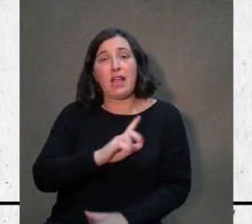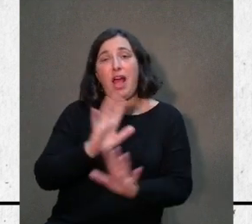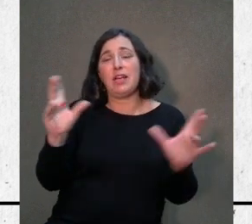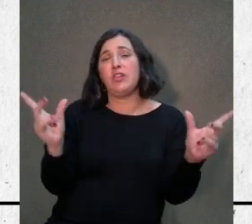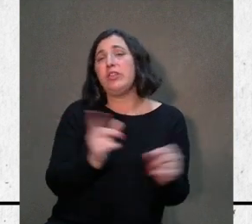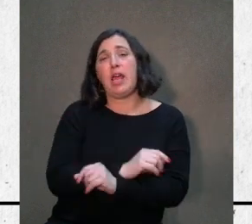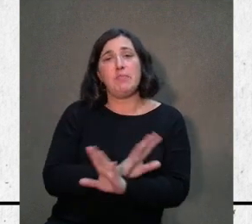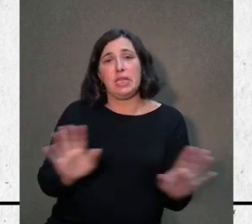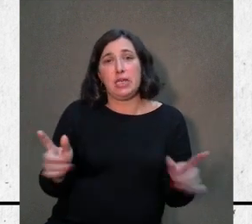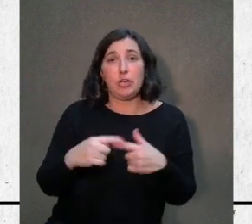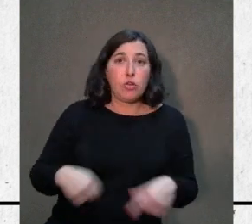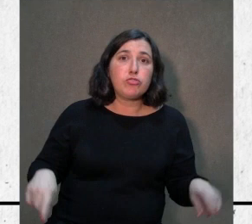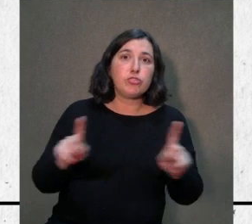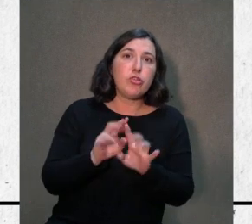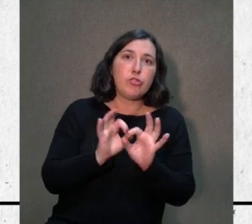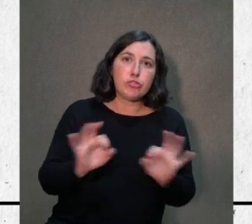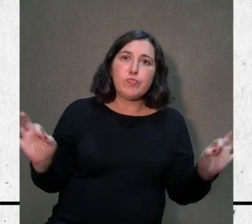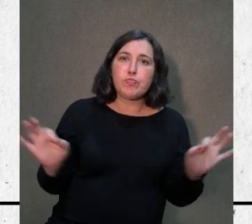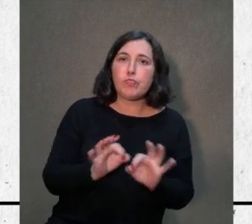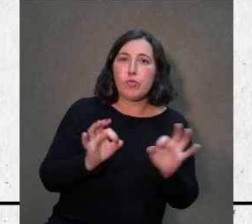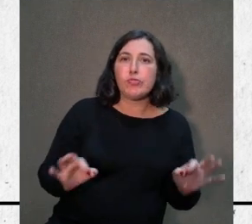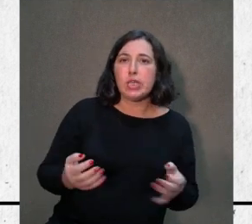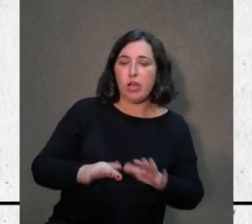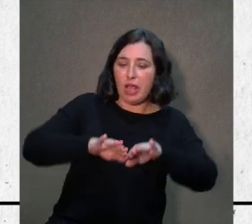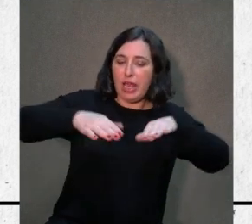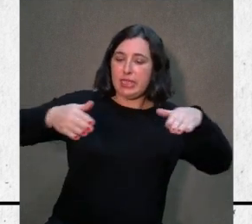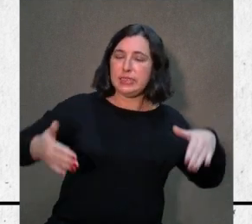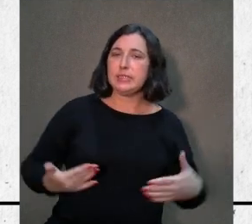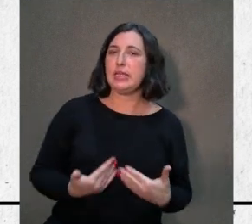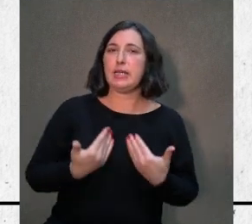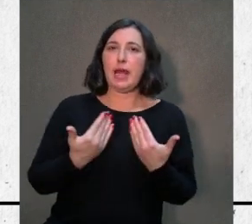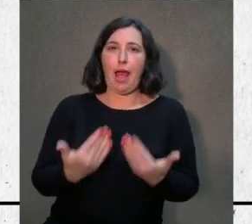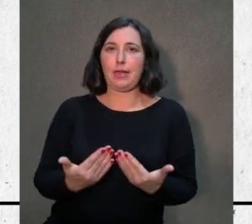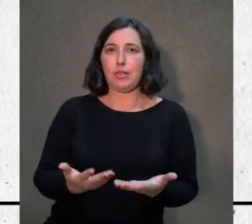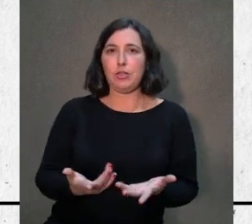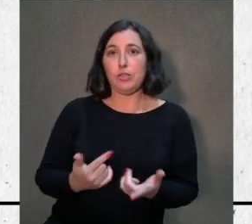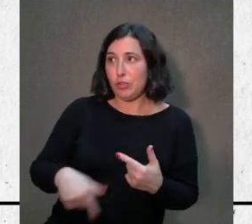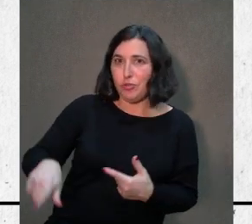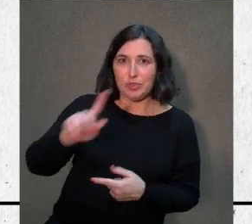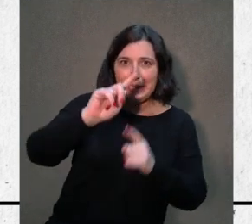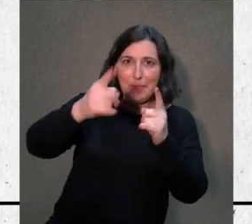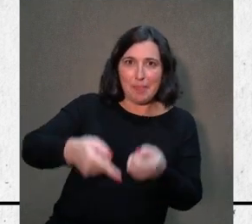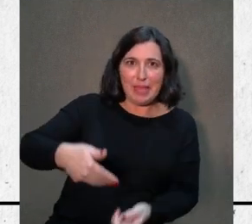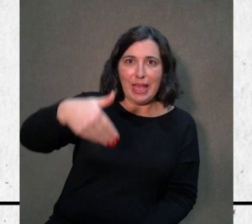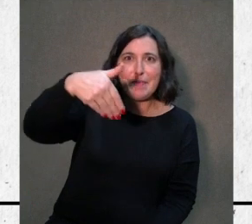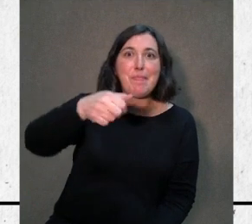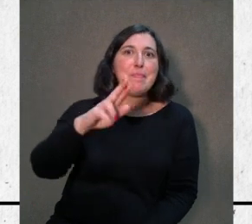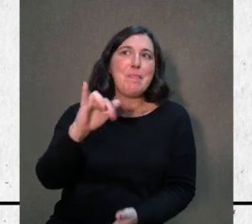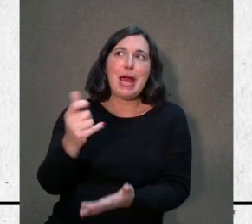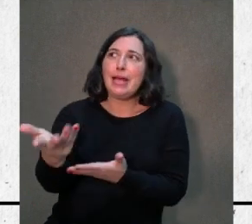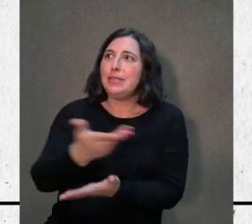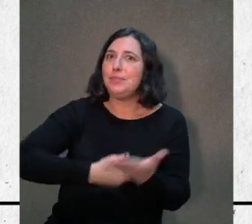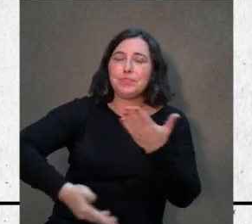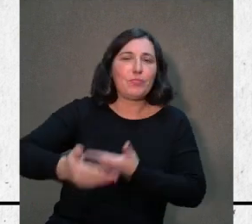se termine pronto, ¿verdad? Somos músicos y somos del escenario, como María también lo sos, o sea, es como